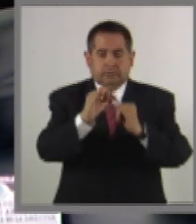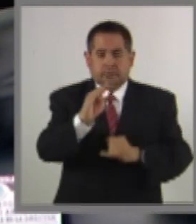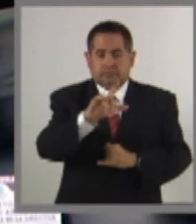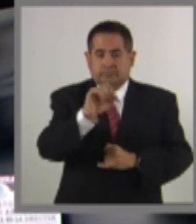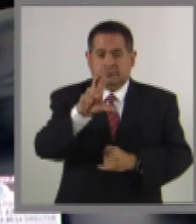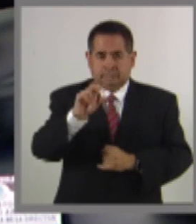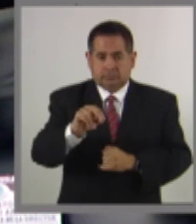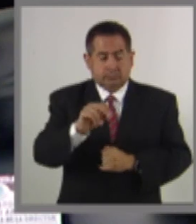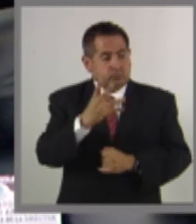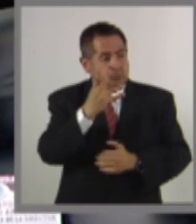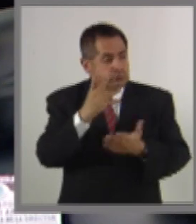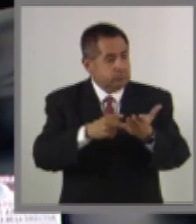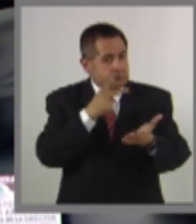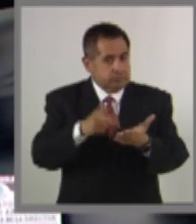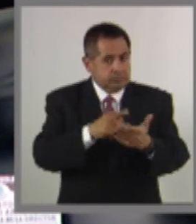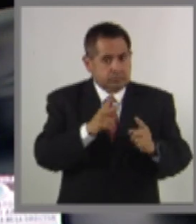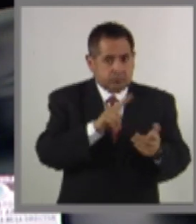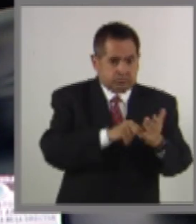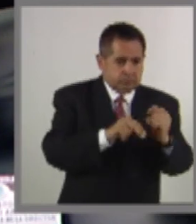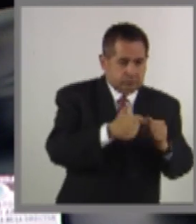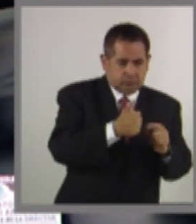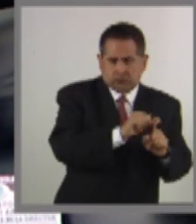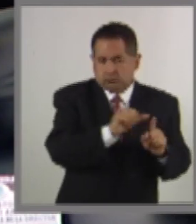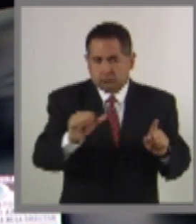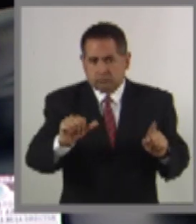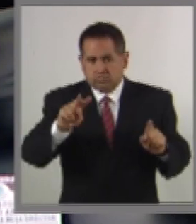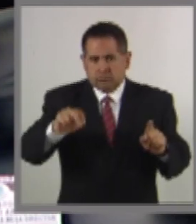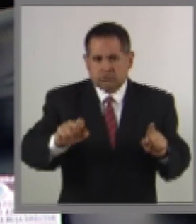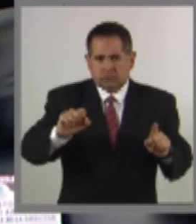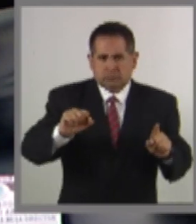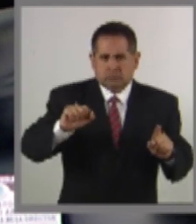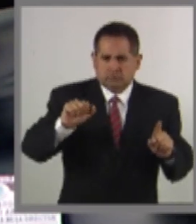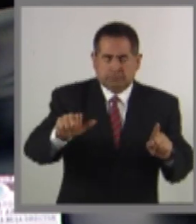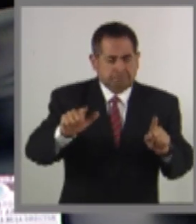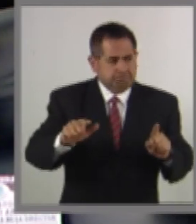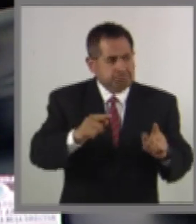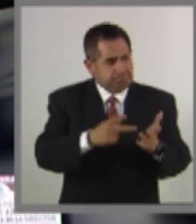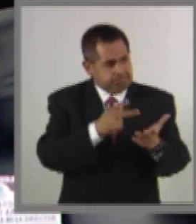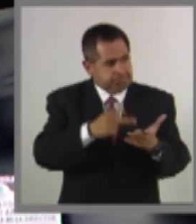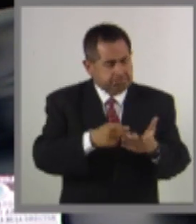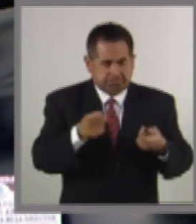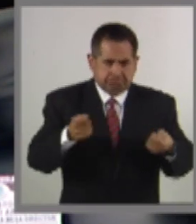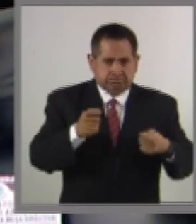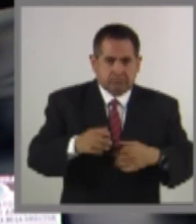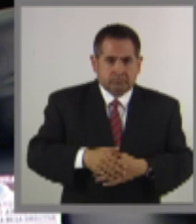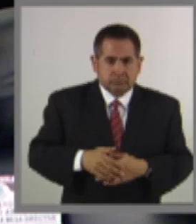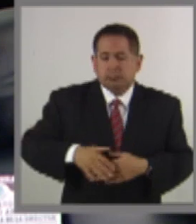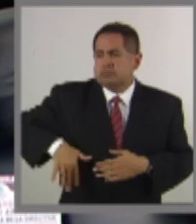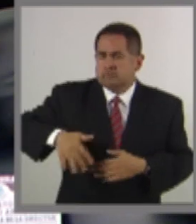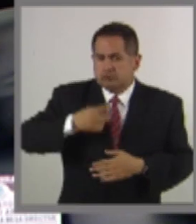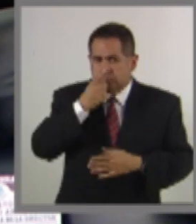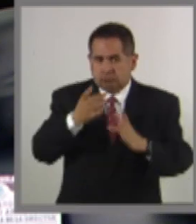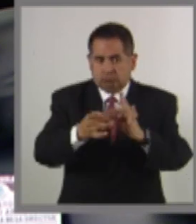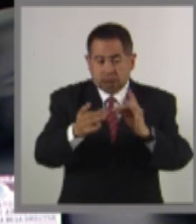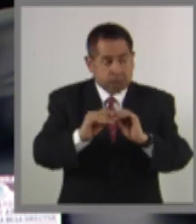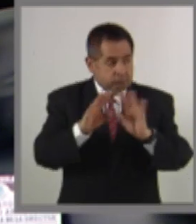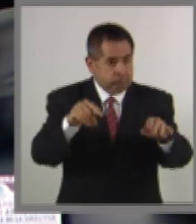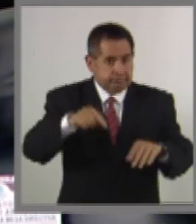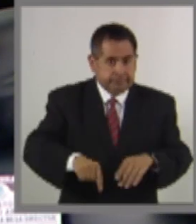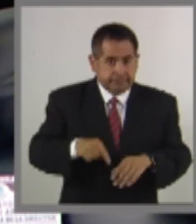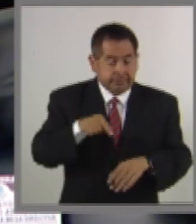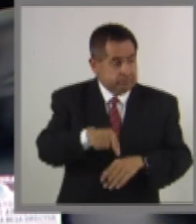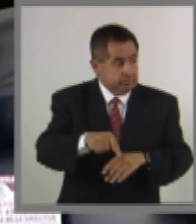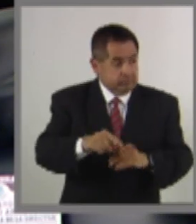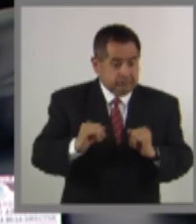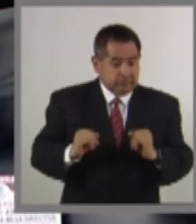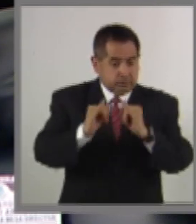4 ocasiones, del 2012 al 2017. Y como ya se mencionó aquí, transformó